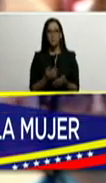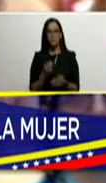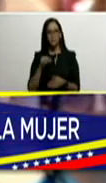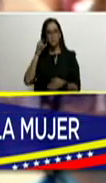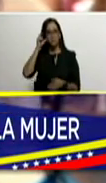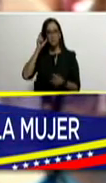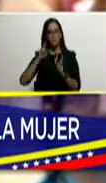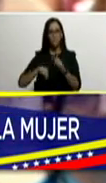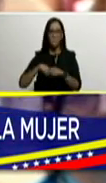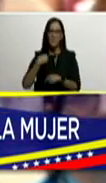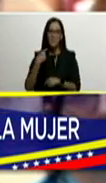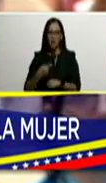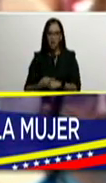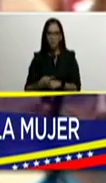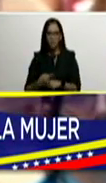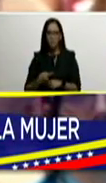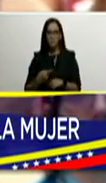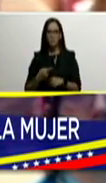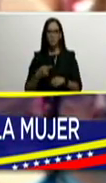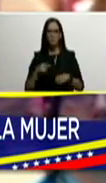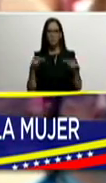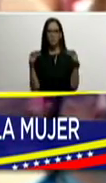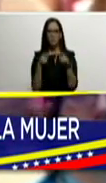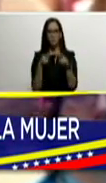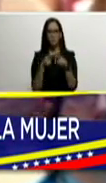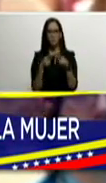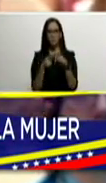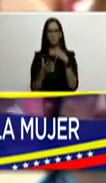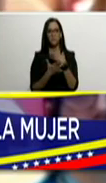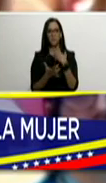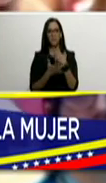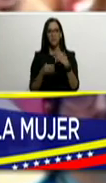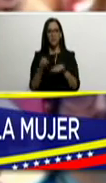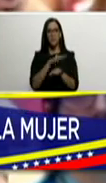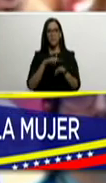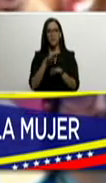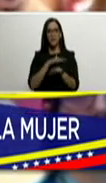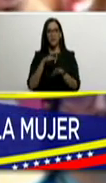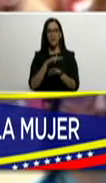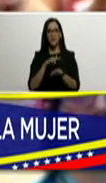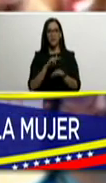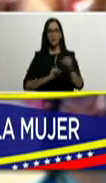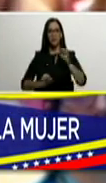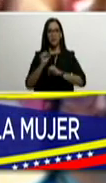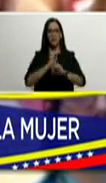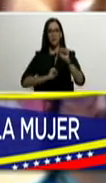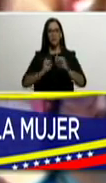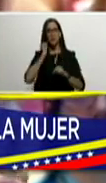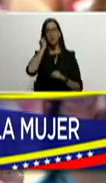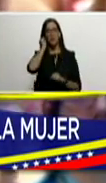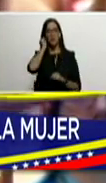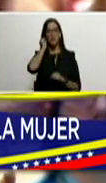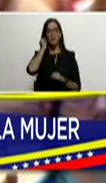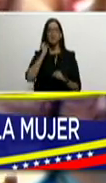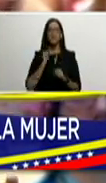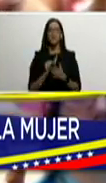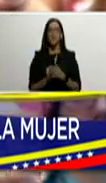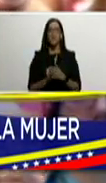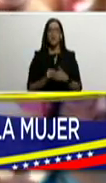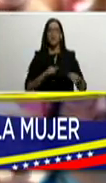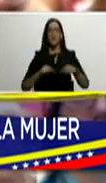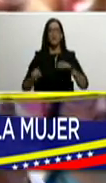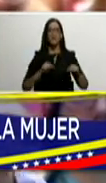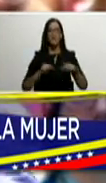el día de mañana que el equipo técnico de del Ministerio de Defensa de la Mujer y la